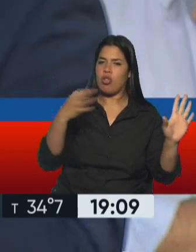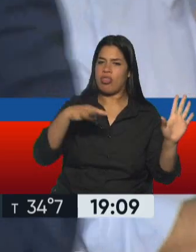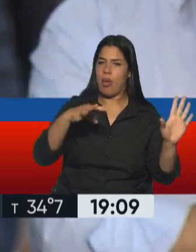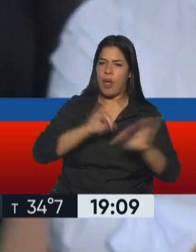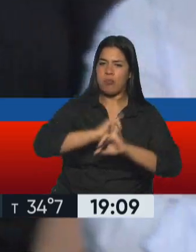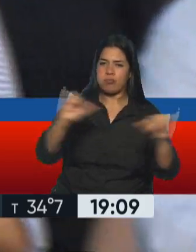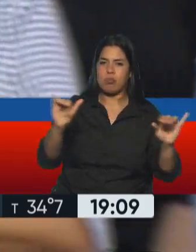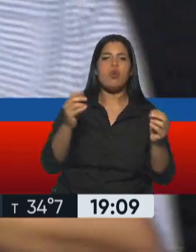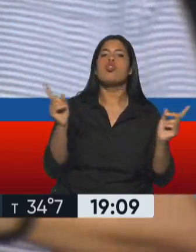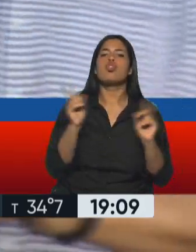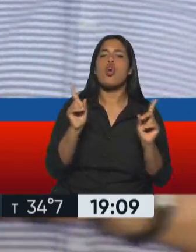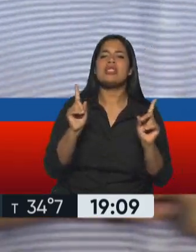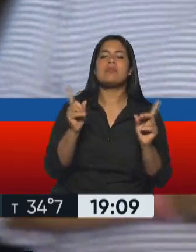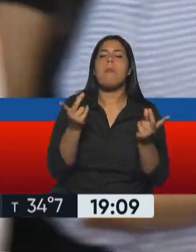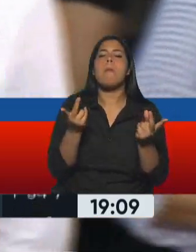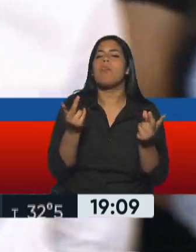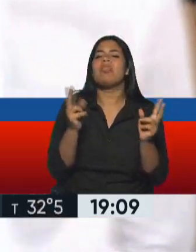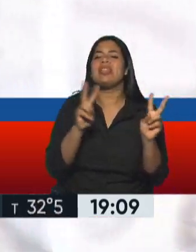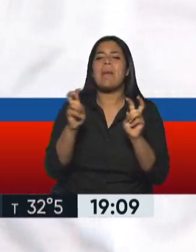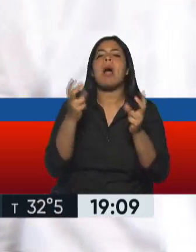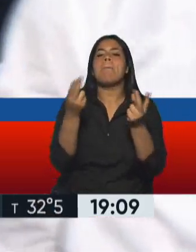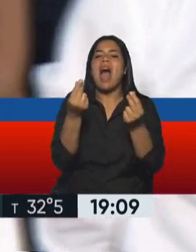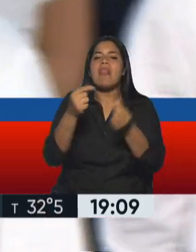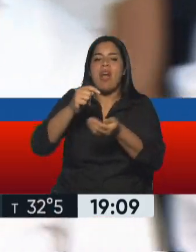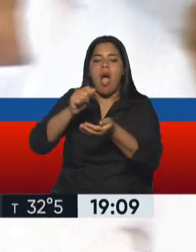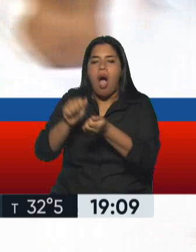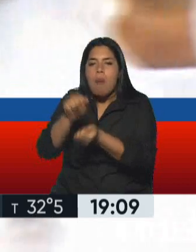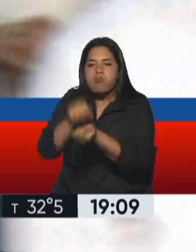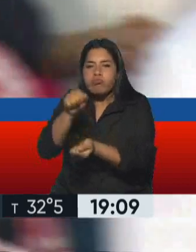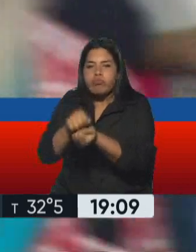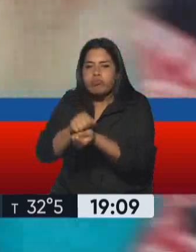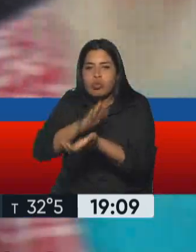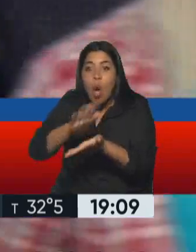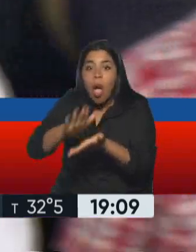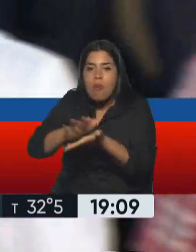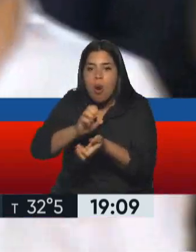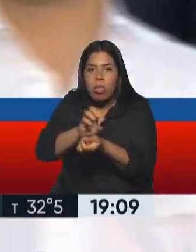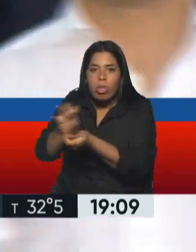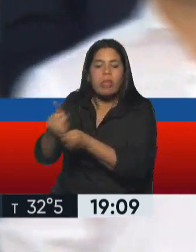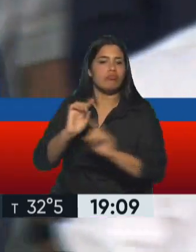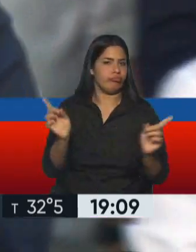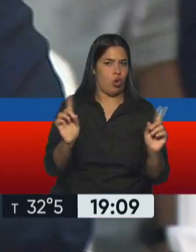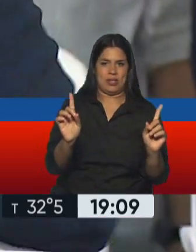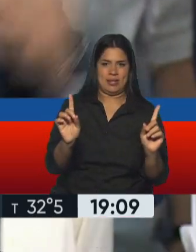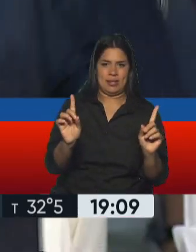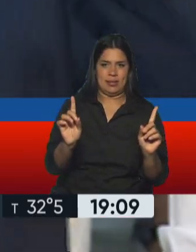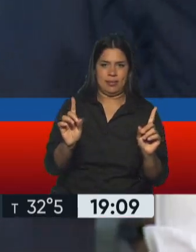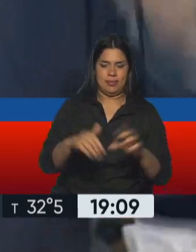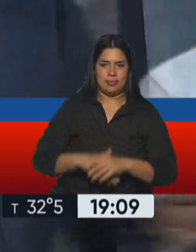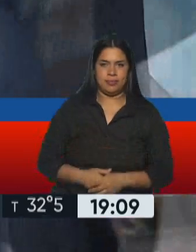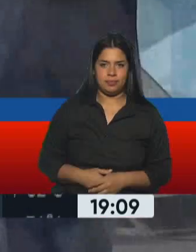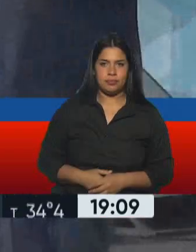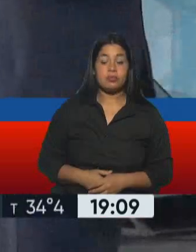un problema de emisión monetaria. La base monetaria crece mucho menos que lo que crece la inflación. ¿Saben cuál